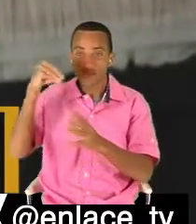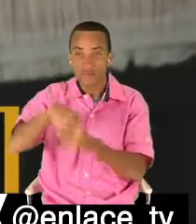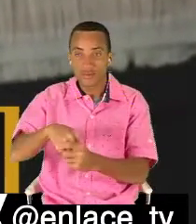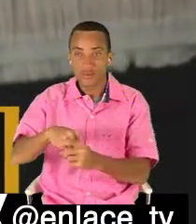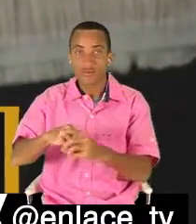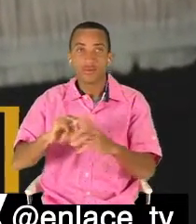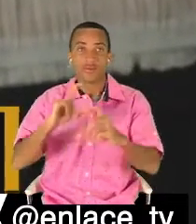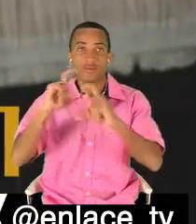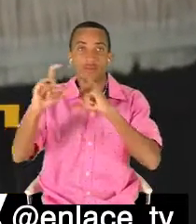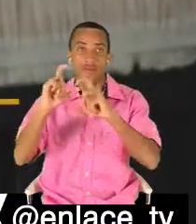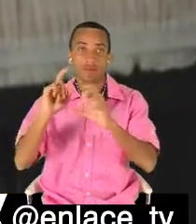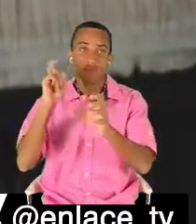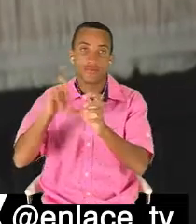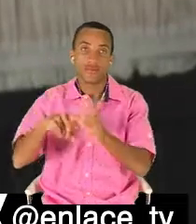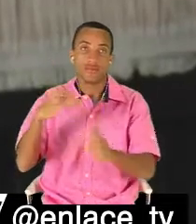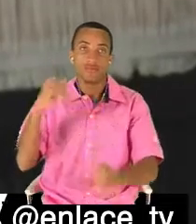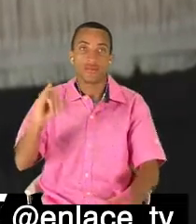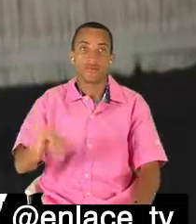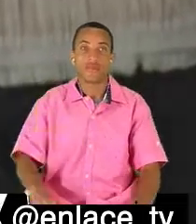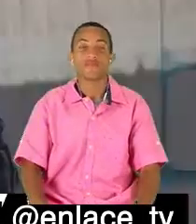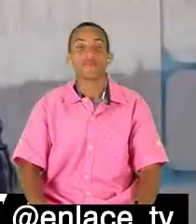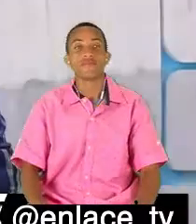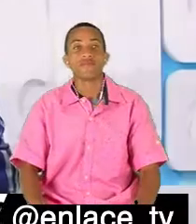del Río.